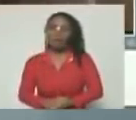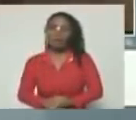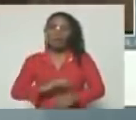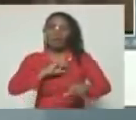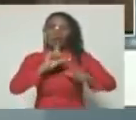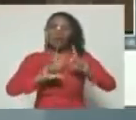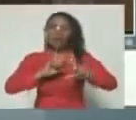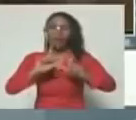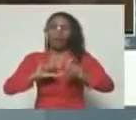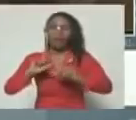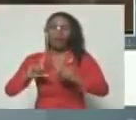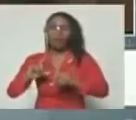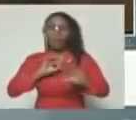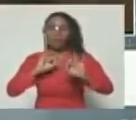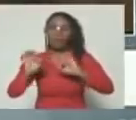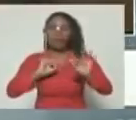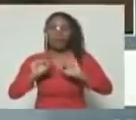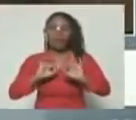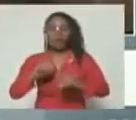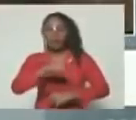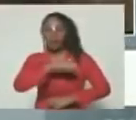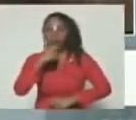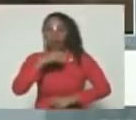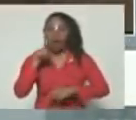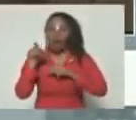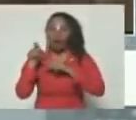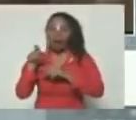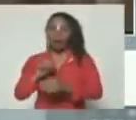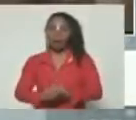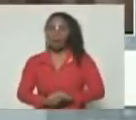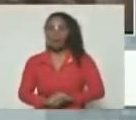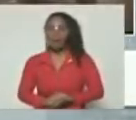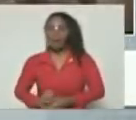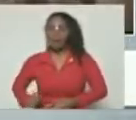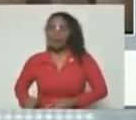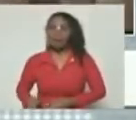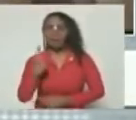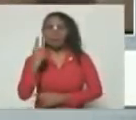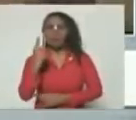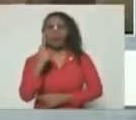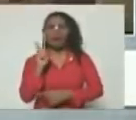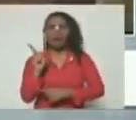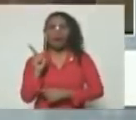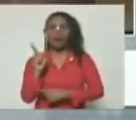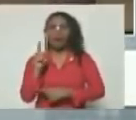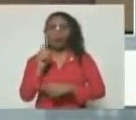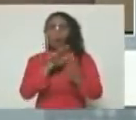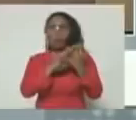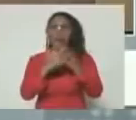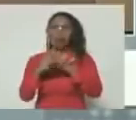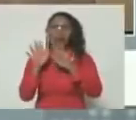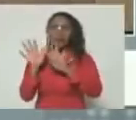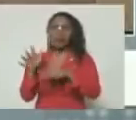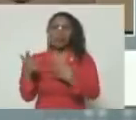laboratorio de preparación de droga ahí. Primera vez que conseguimos en un barrio así, de una ciudad, un